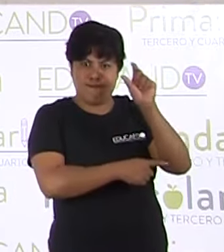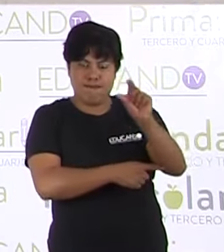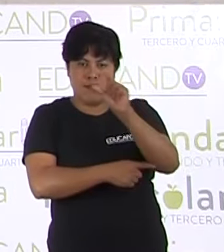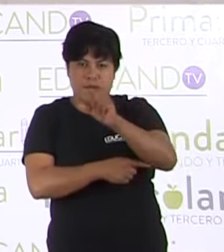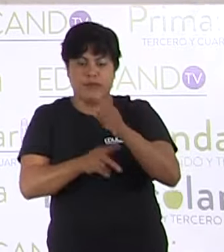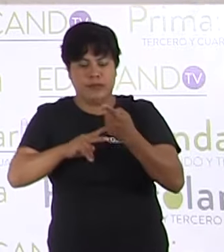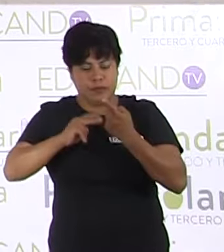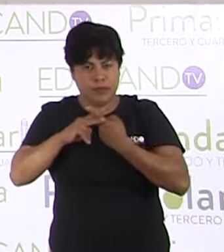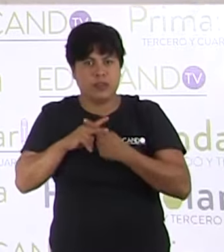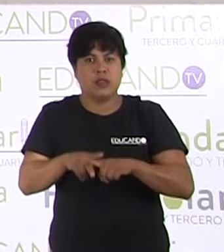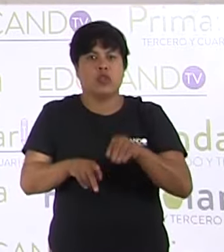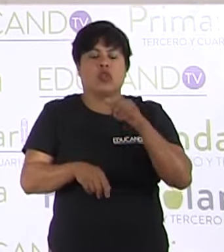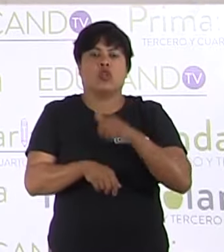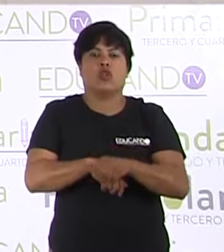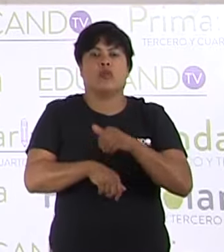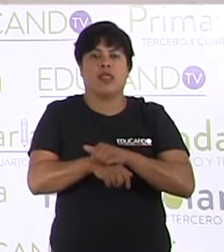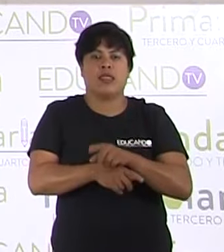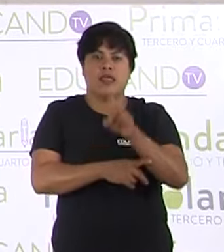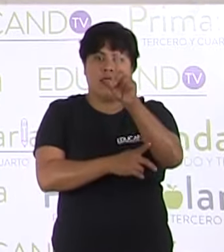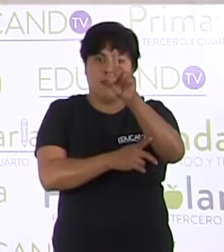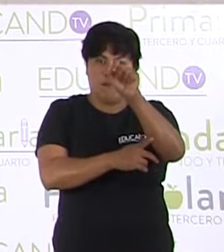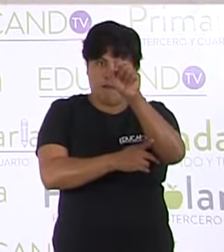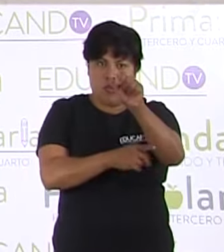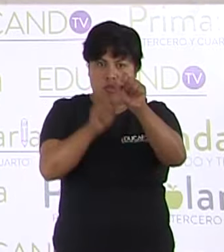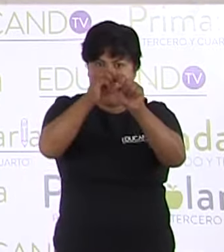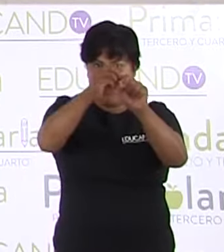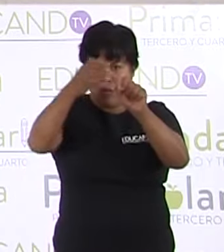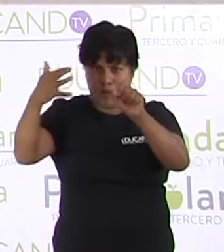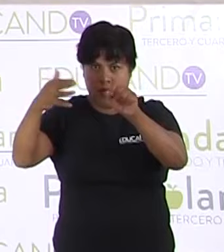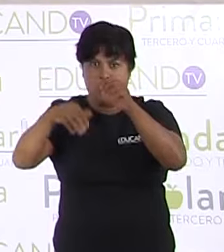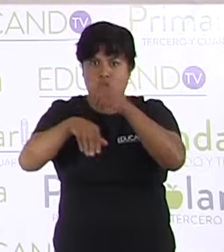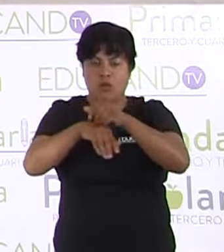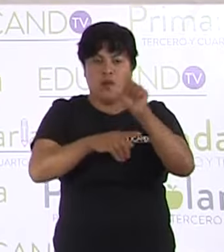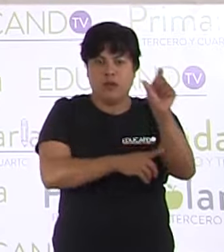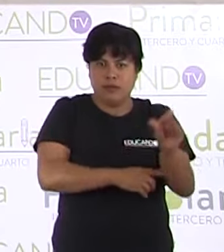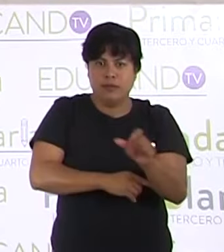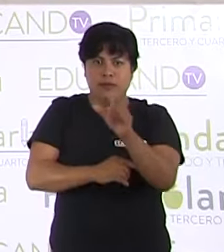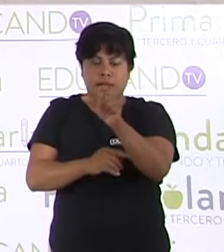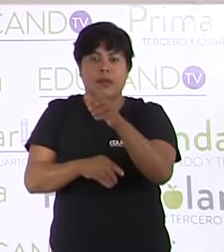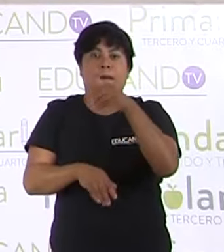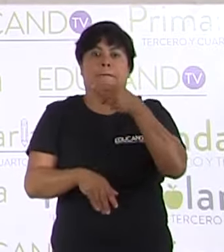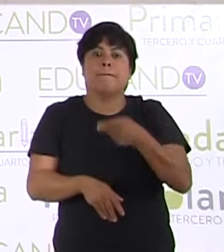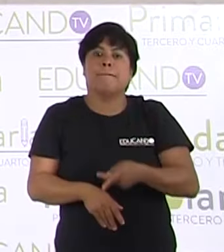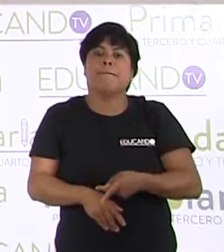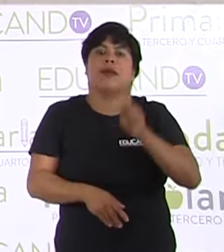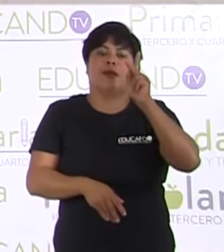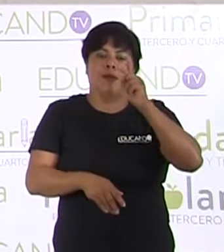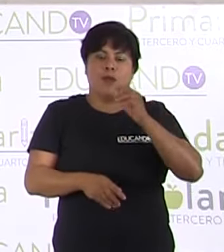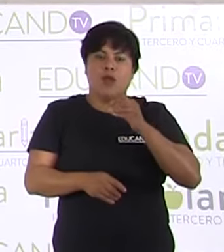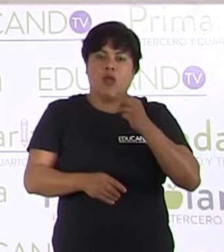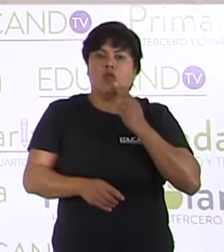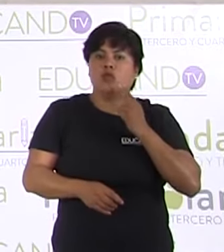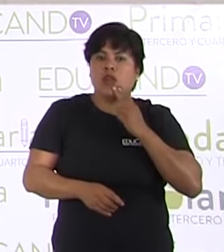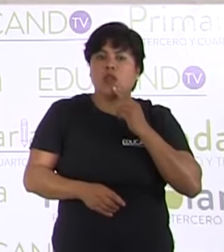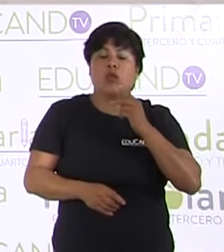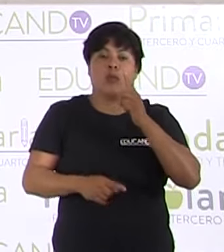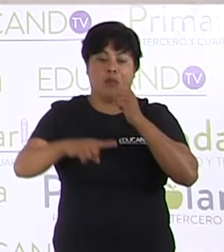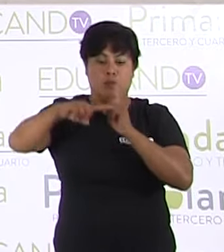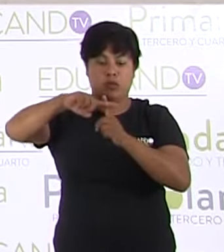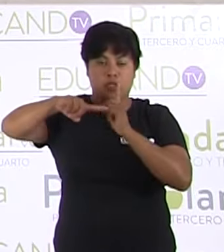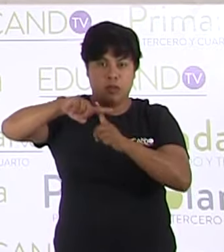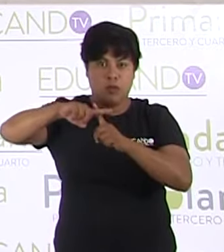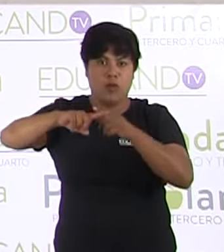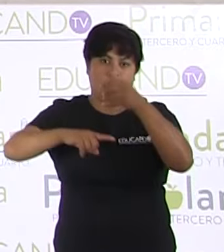empezamos con los números decimales si les parece en la recta numérica pero utilizando positivos y